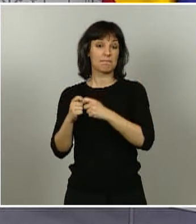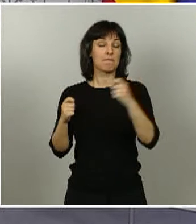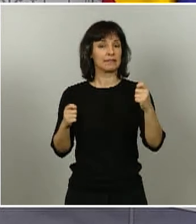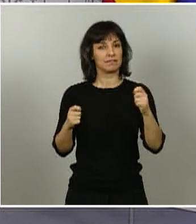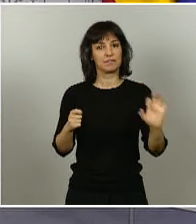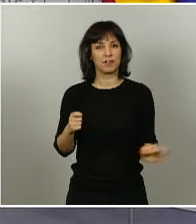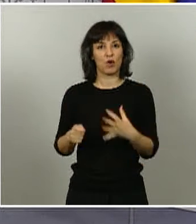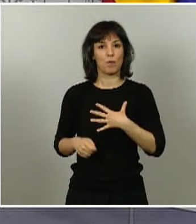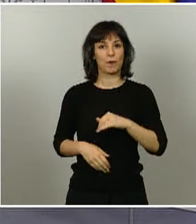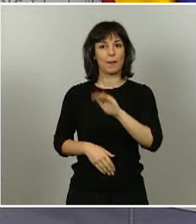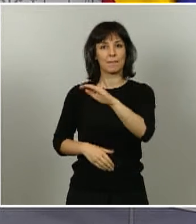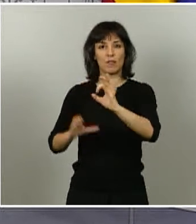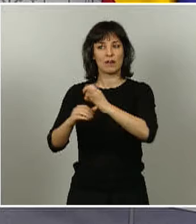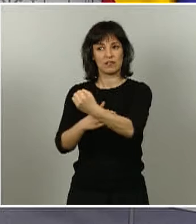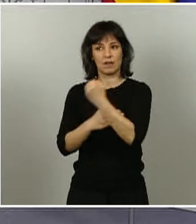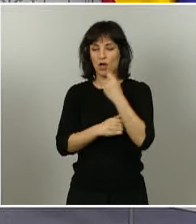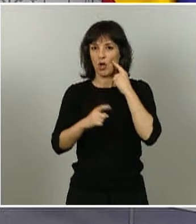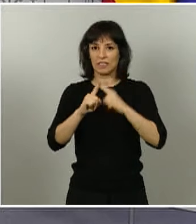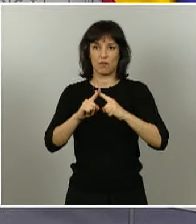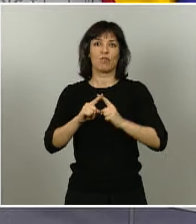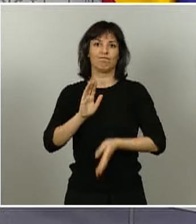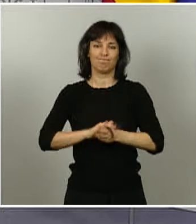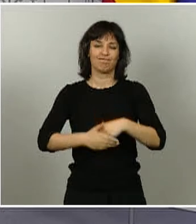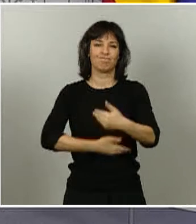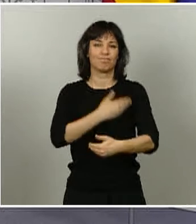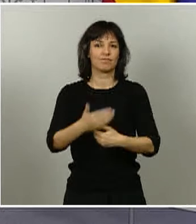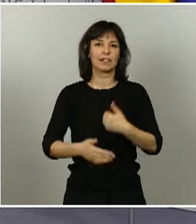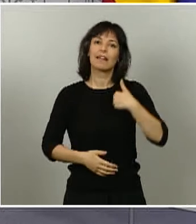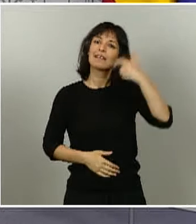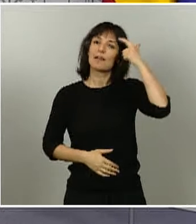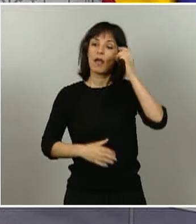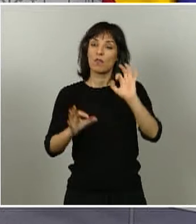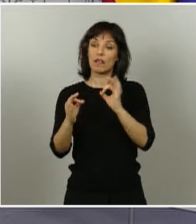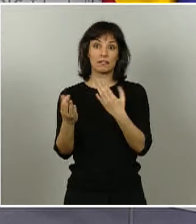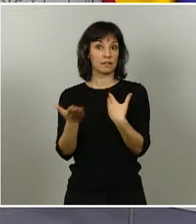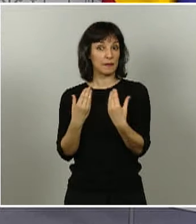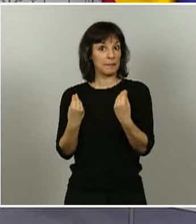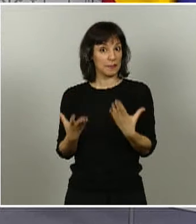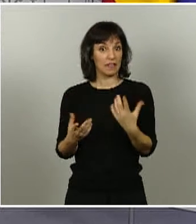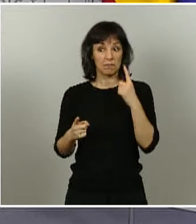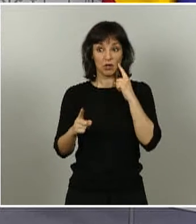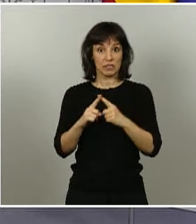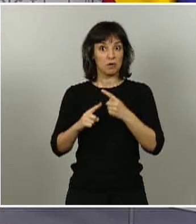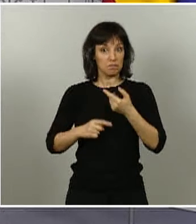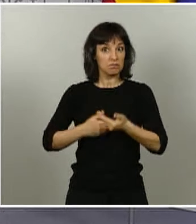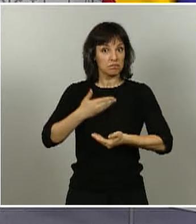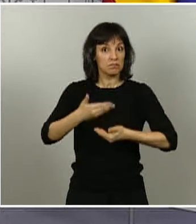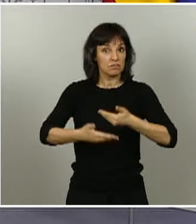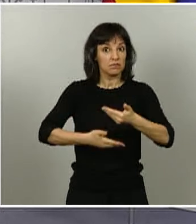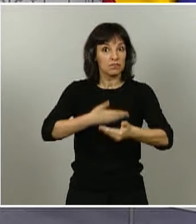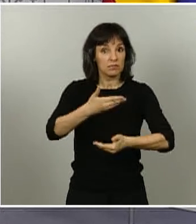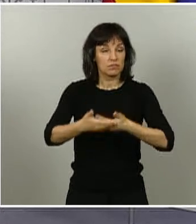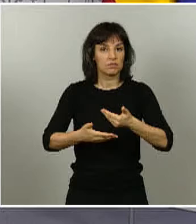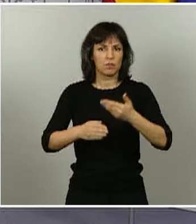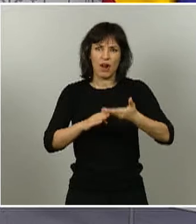sacarla adelante. Quería saber si las relaciones con Ciudadanos se mantienen bien para seguir esta progresión después del ruido que ha habido a